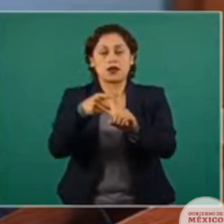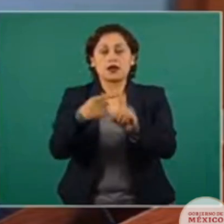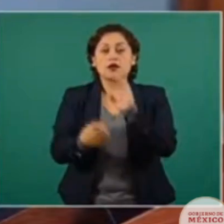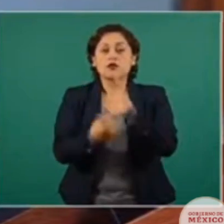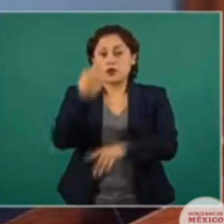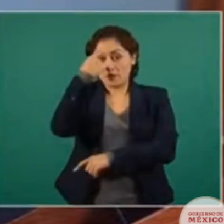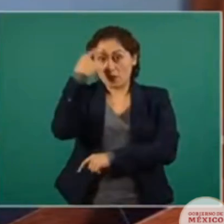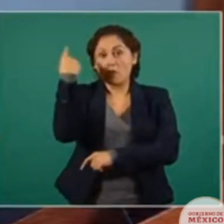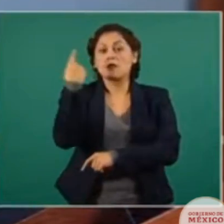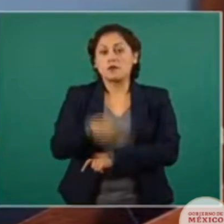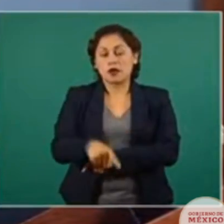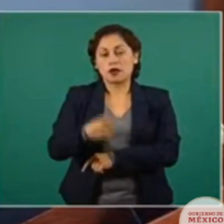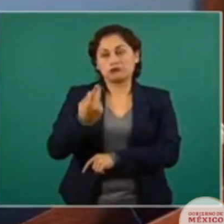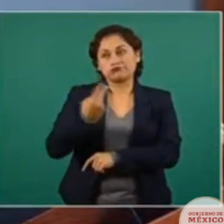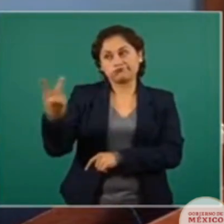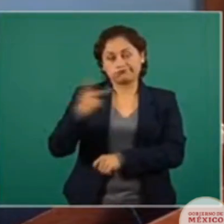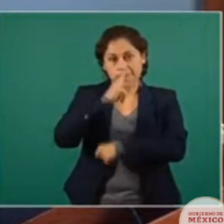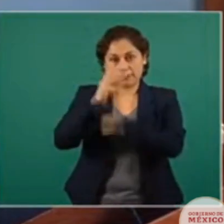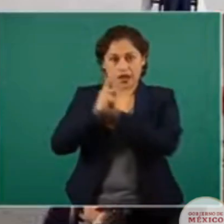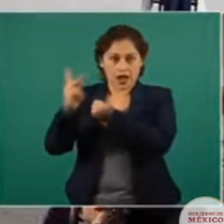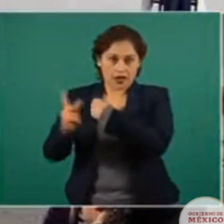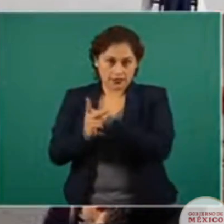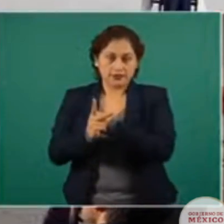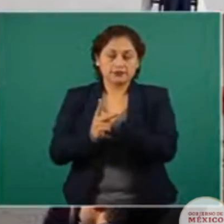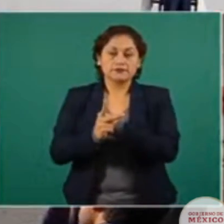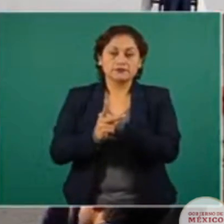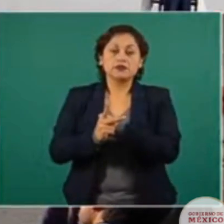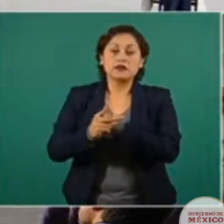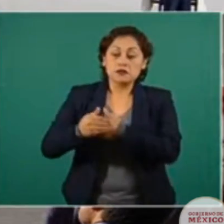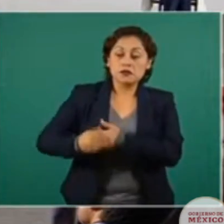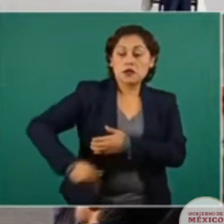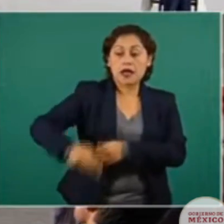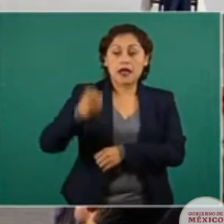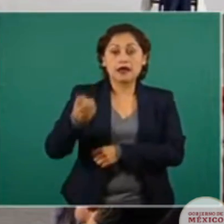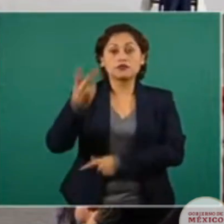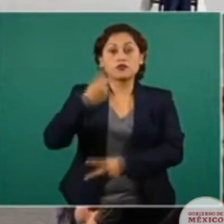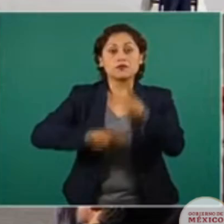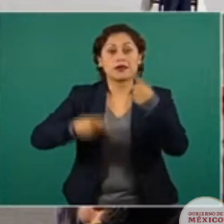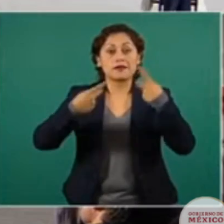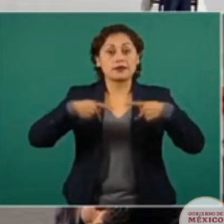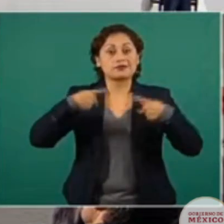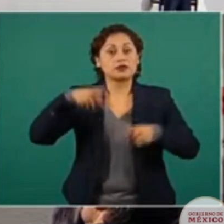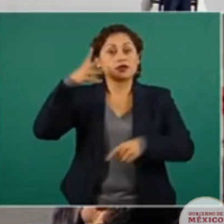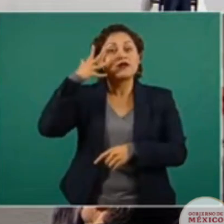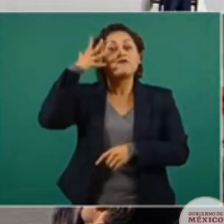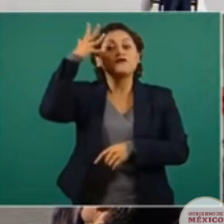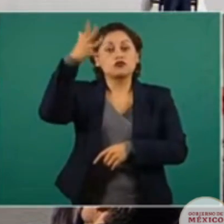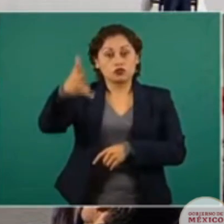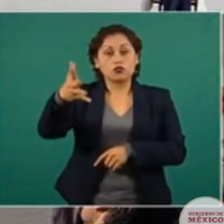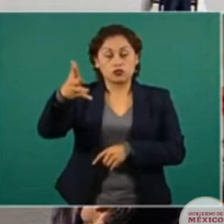a nuestros respectivos estados y brindar a las próximas generaciones de ambas orillas del